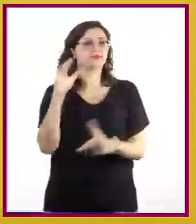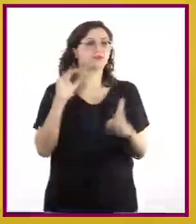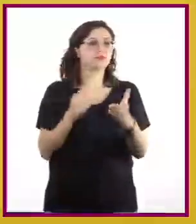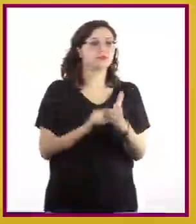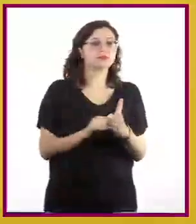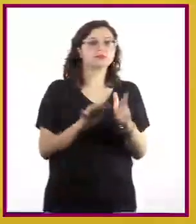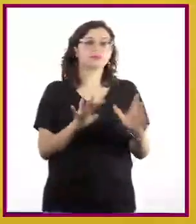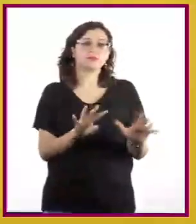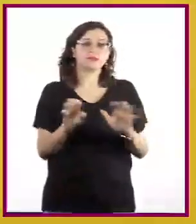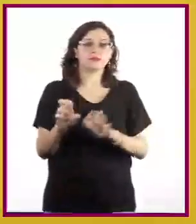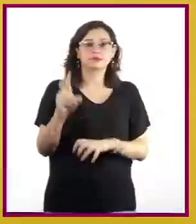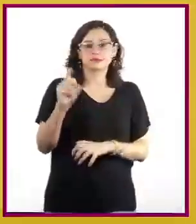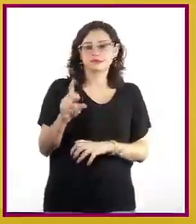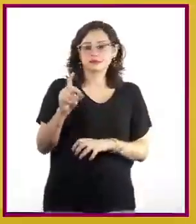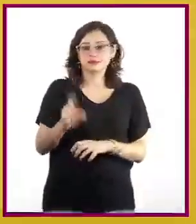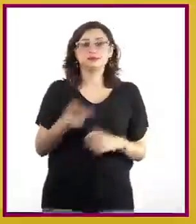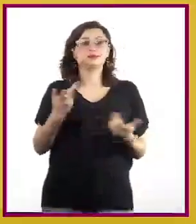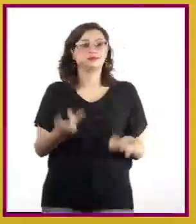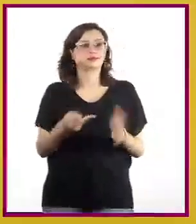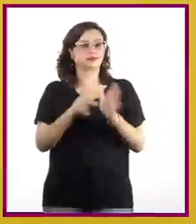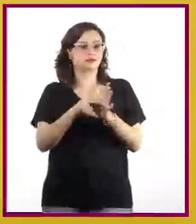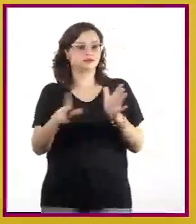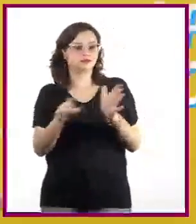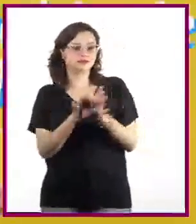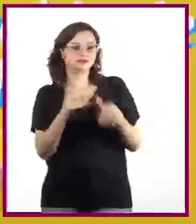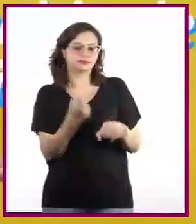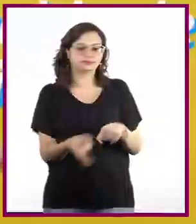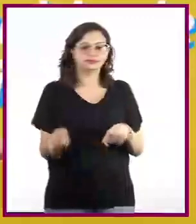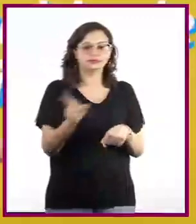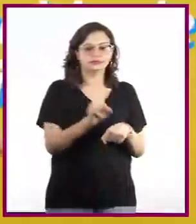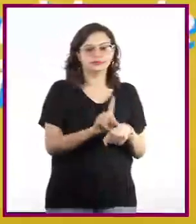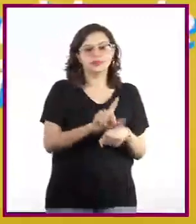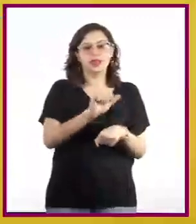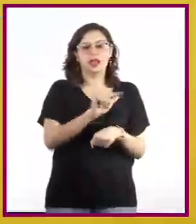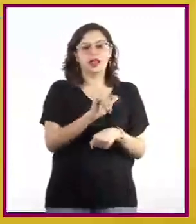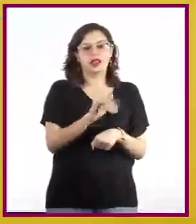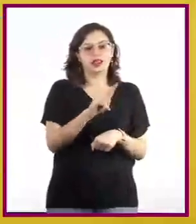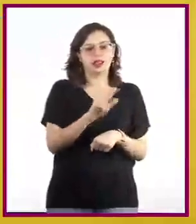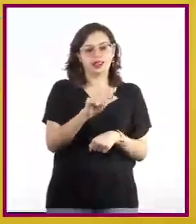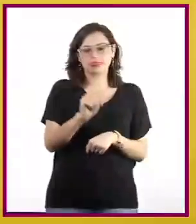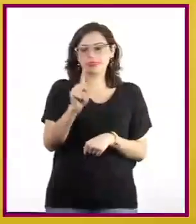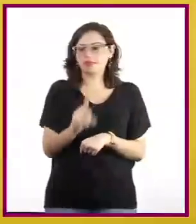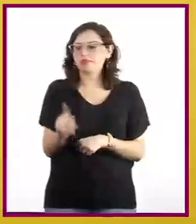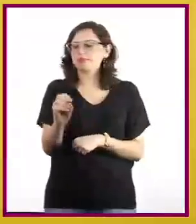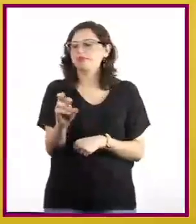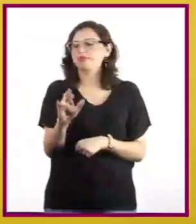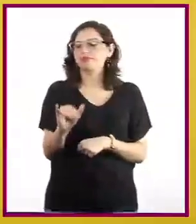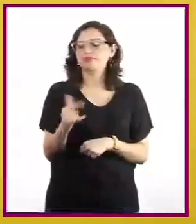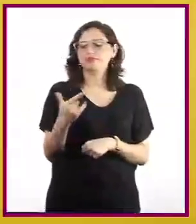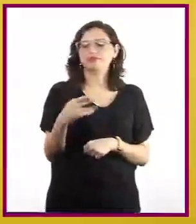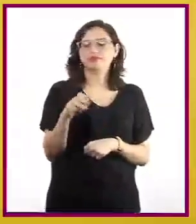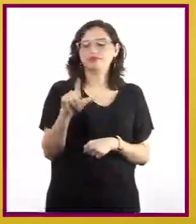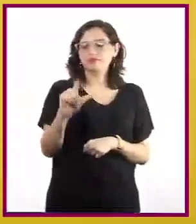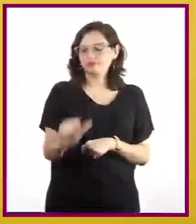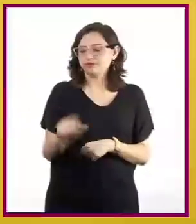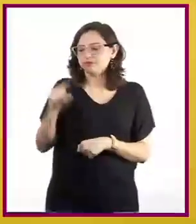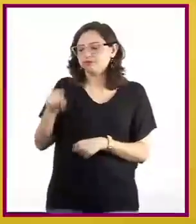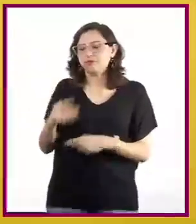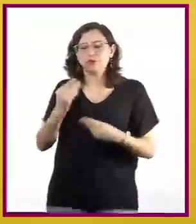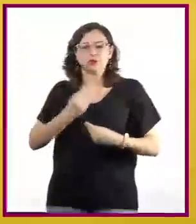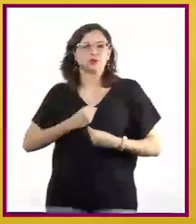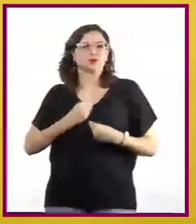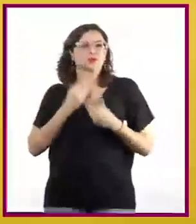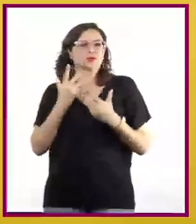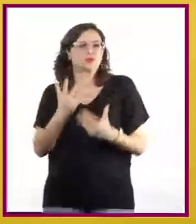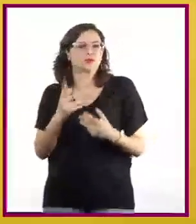publicó sus primeros versos en el periódico El Día de Alicante y en el pueblo de Orihuela. La mayoría de sus poemas son romancillos, como